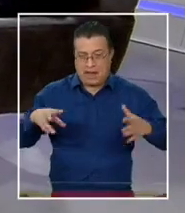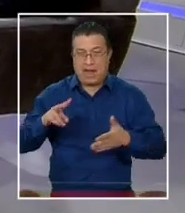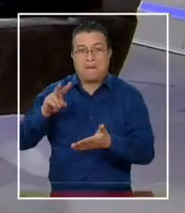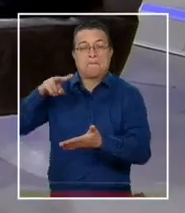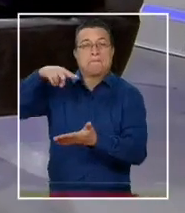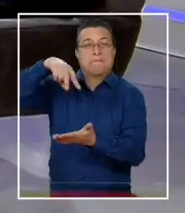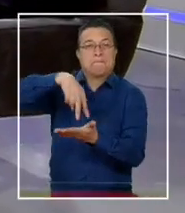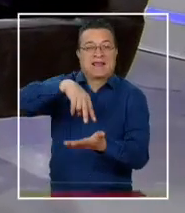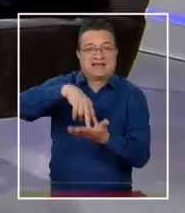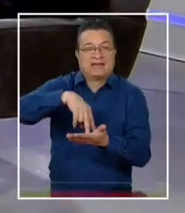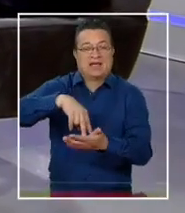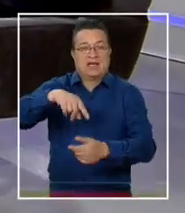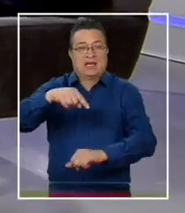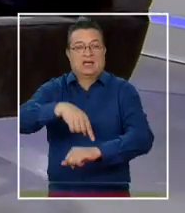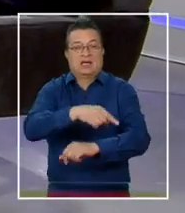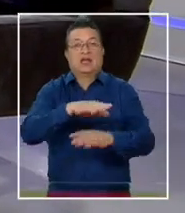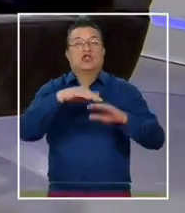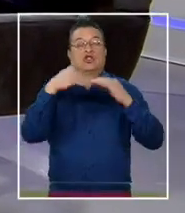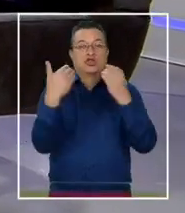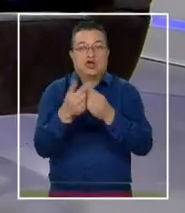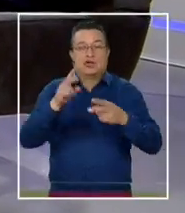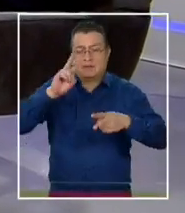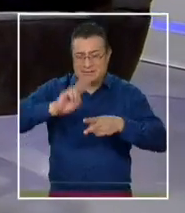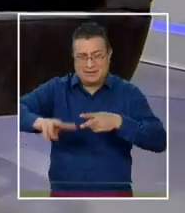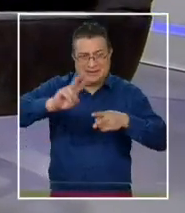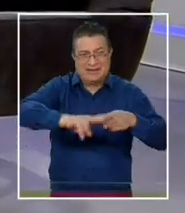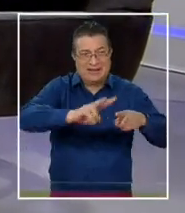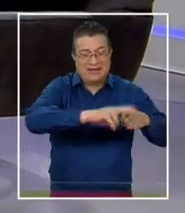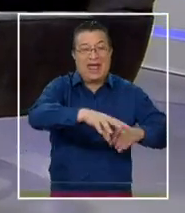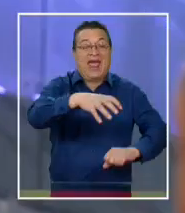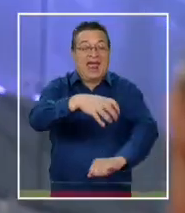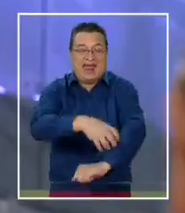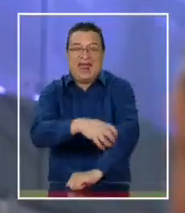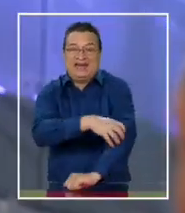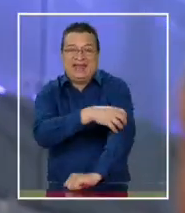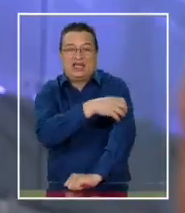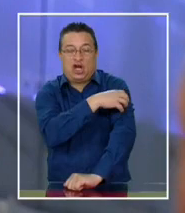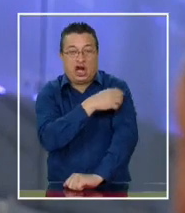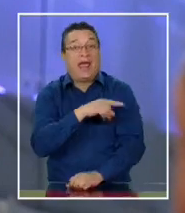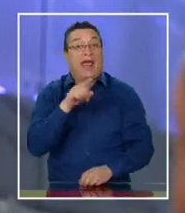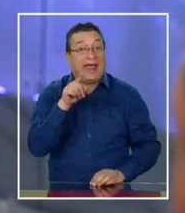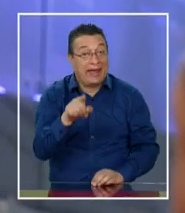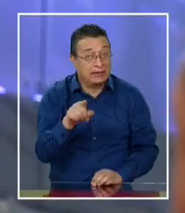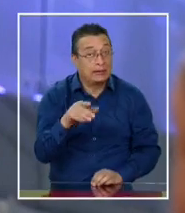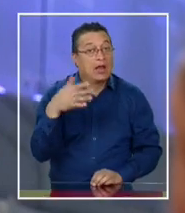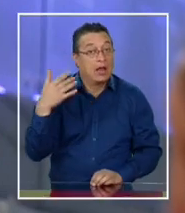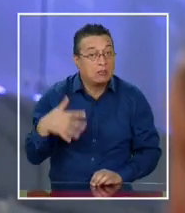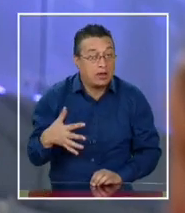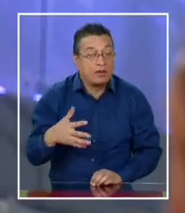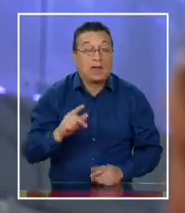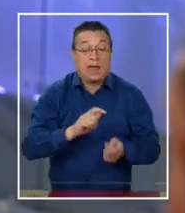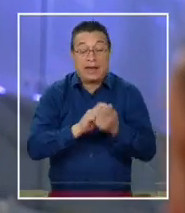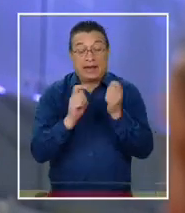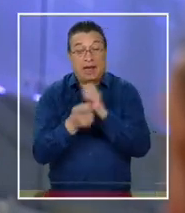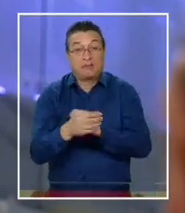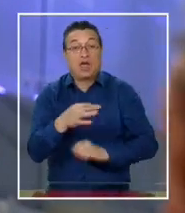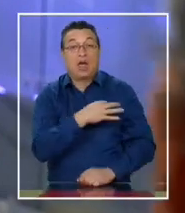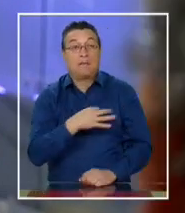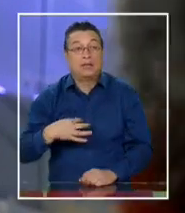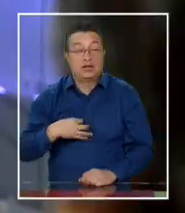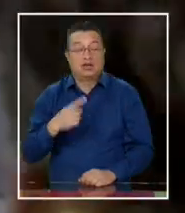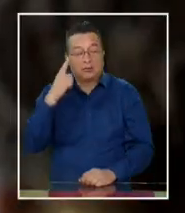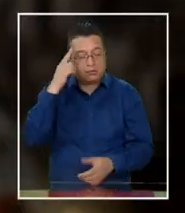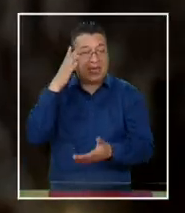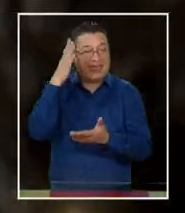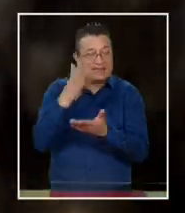la gestión de los sectores la dimensión de realización y las regiones Quiero poner acento en eso porque el cambio de gabinete está inserto en una